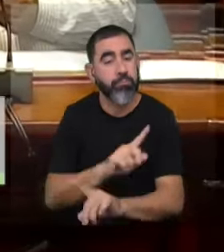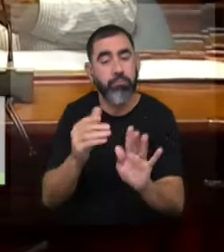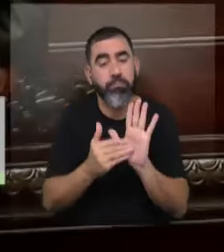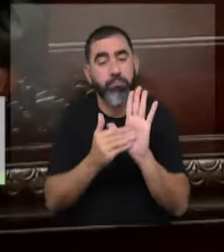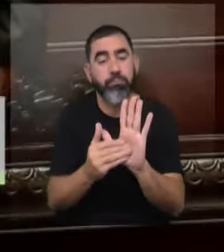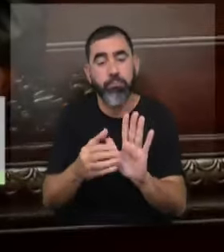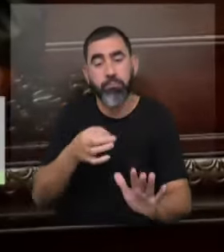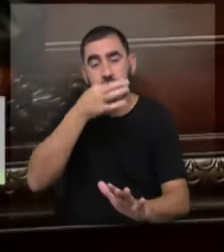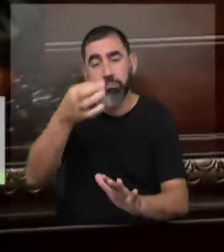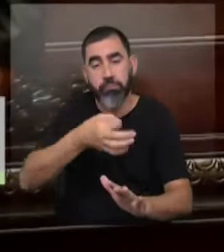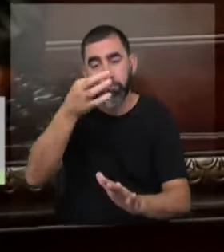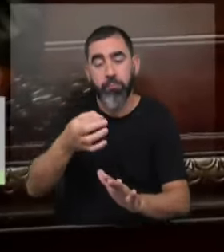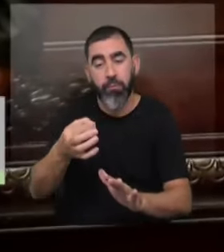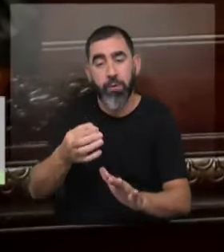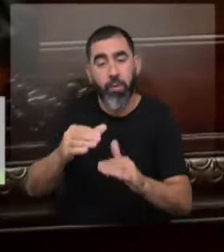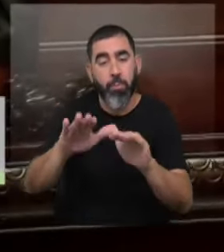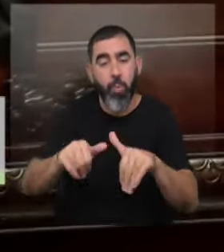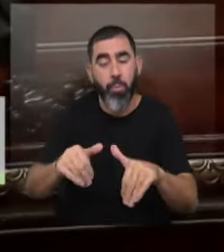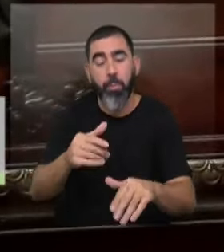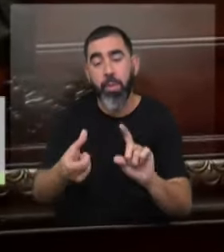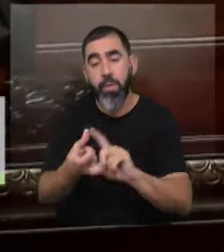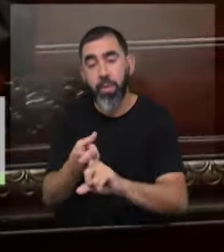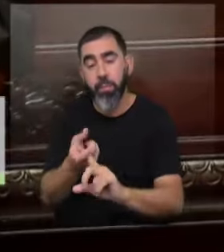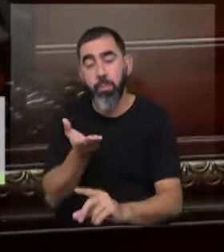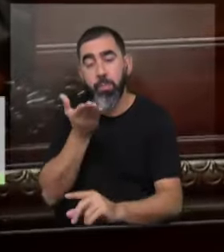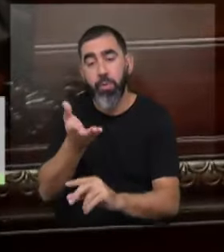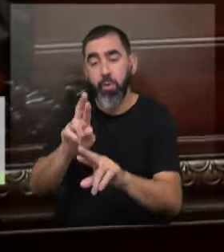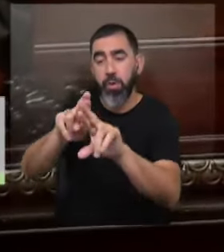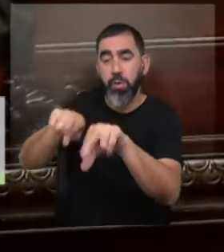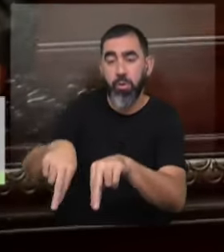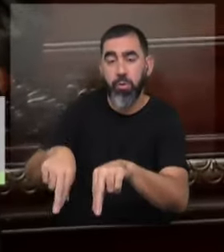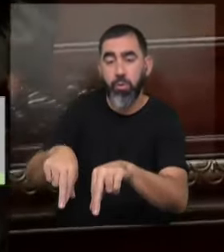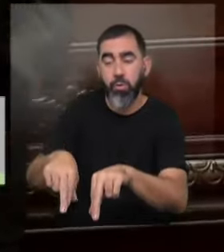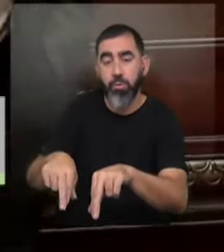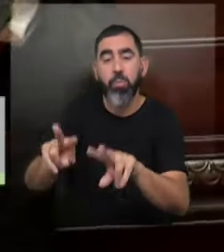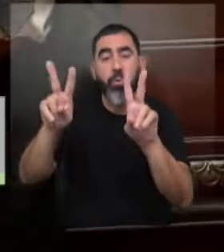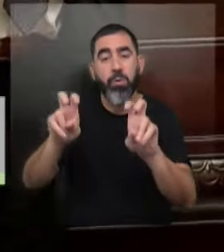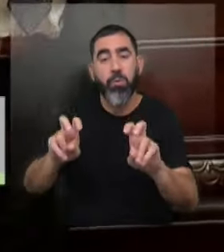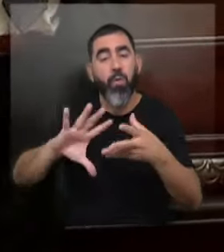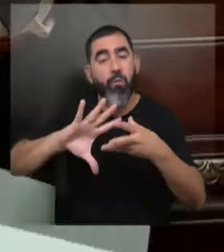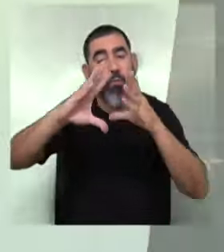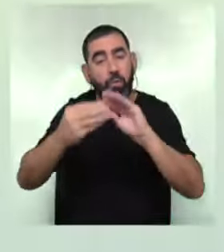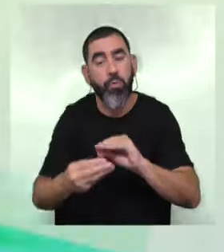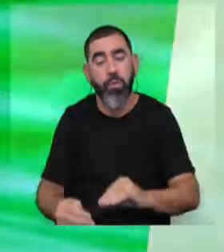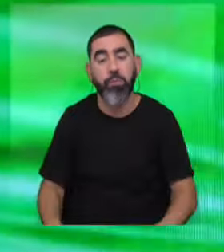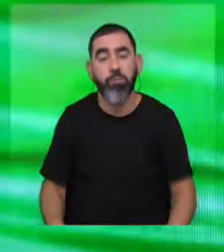la declaración jurada de bienes de su esposa. El pedido fue rechazado por una cuestión de forma.